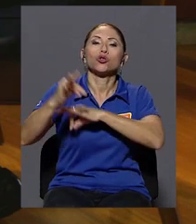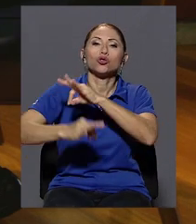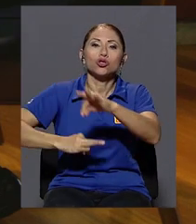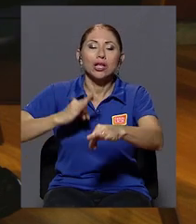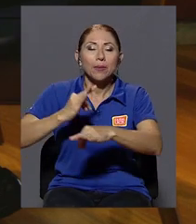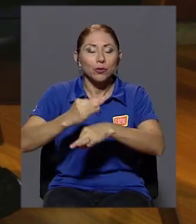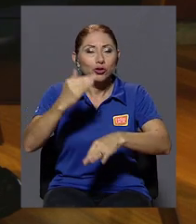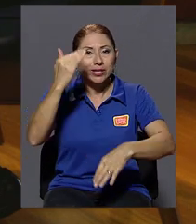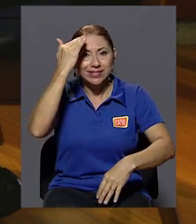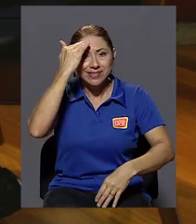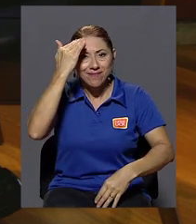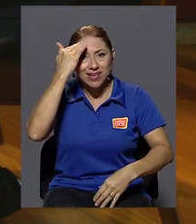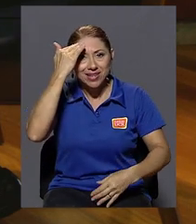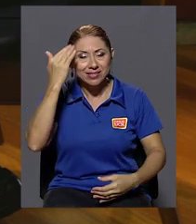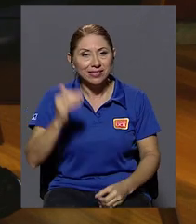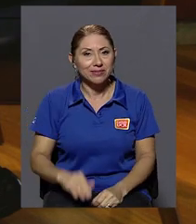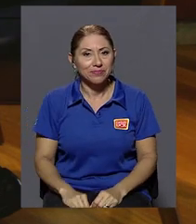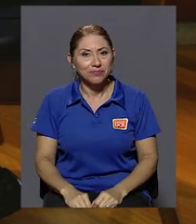tipos de saberes.